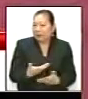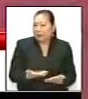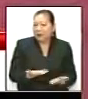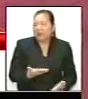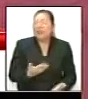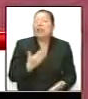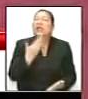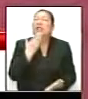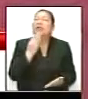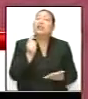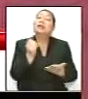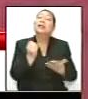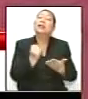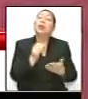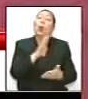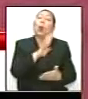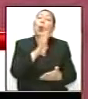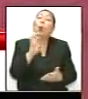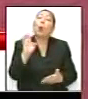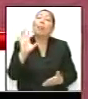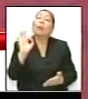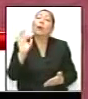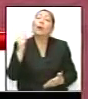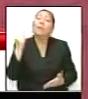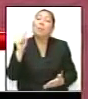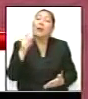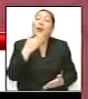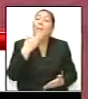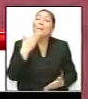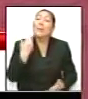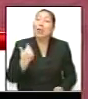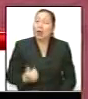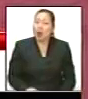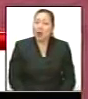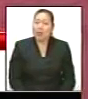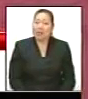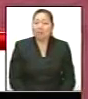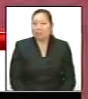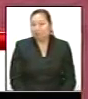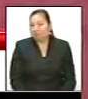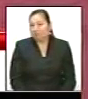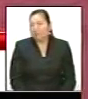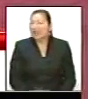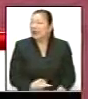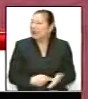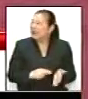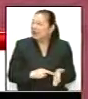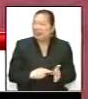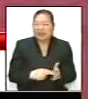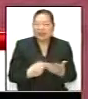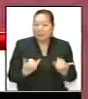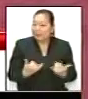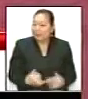¿Y quién ha diseñado que cuestan 450 millones mejorar capacidades? ¿Qué significa esto?